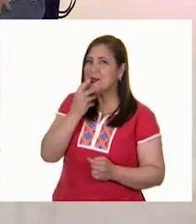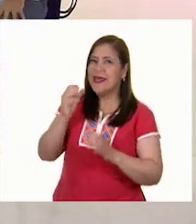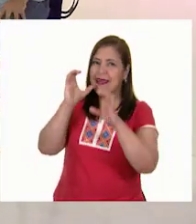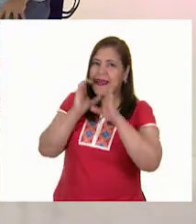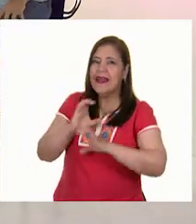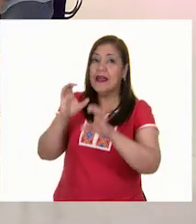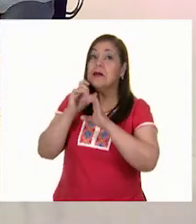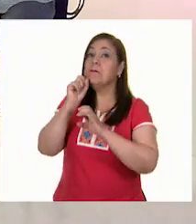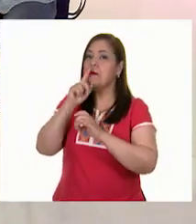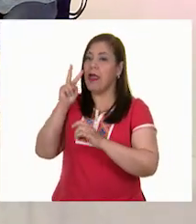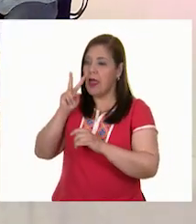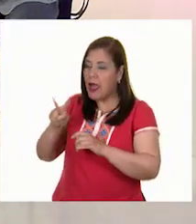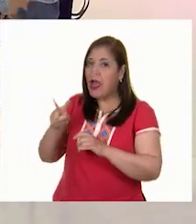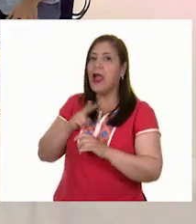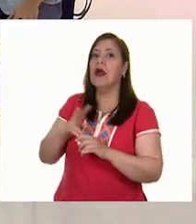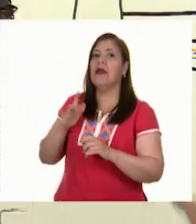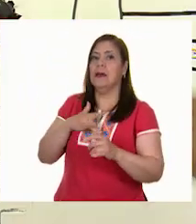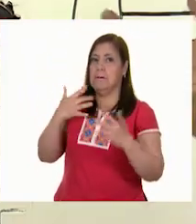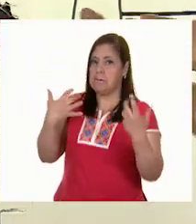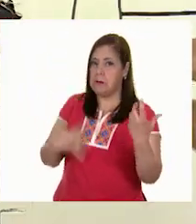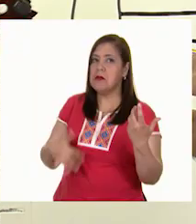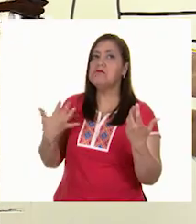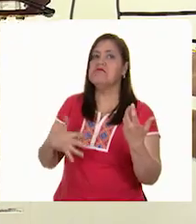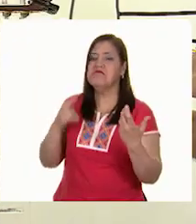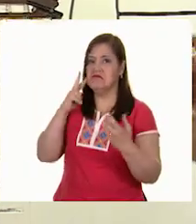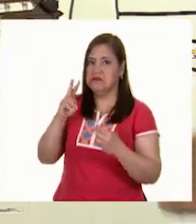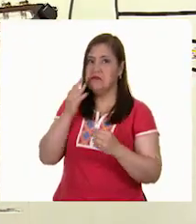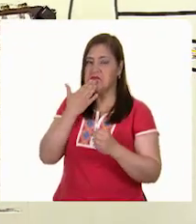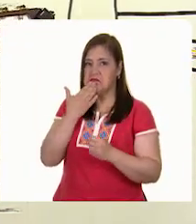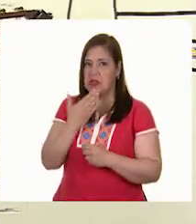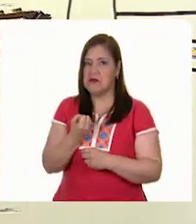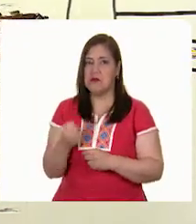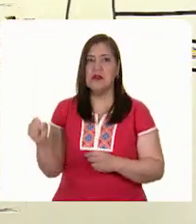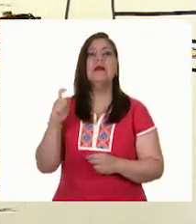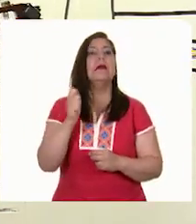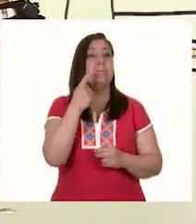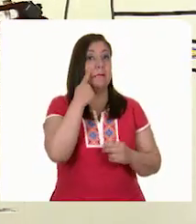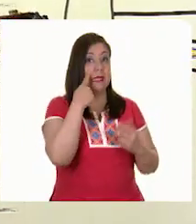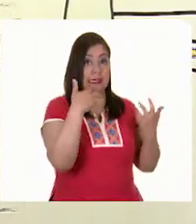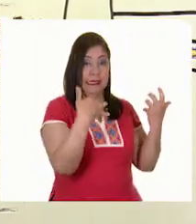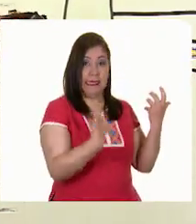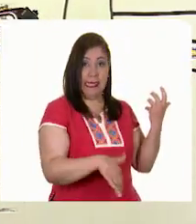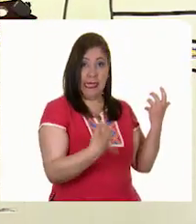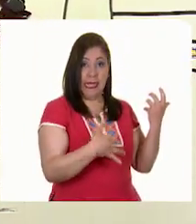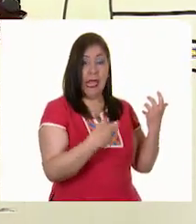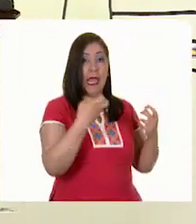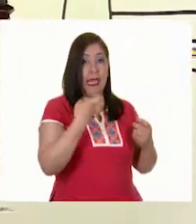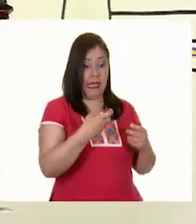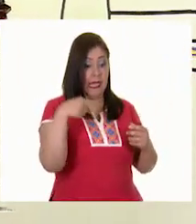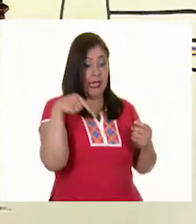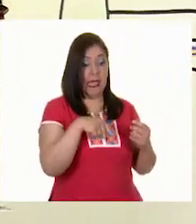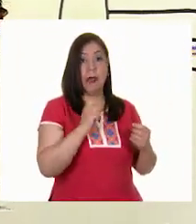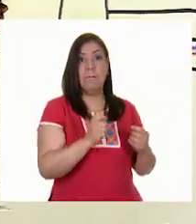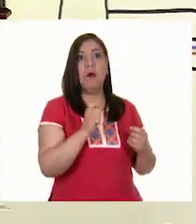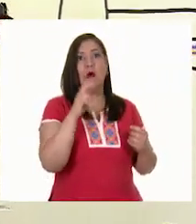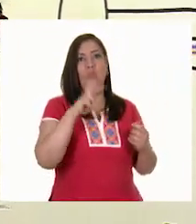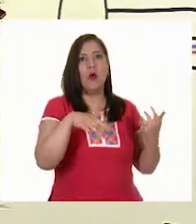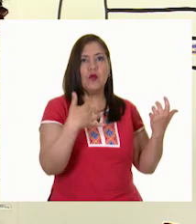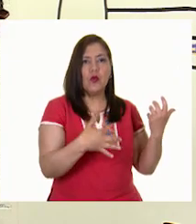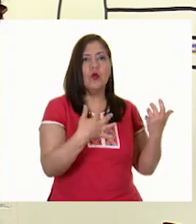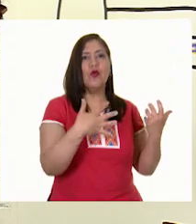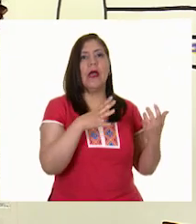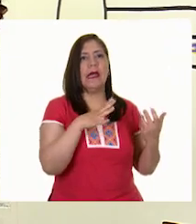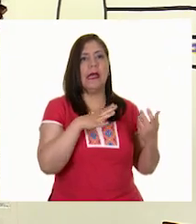instrumento que también lo tocas, además, especialmente bien. Esta es una guitarra, amigos. Miren, Este es un instrumento prácticamente pues, de una